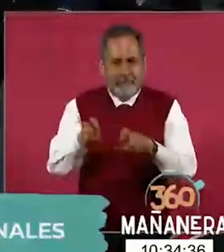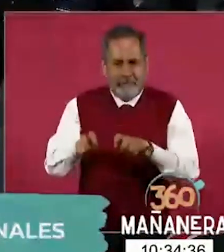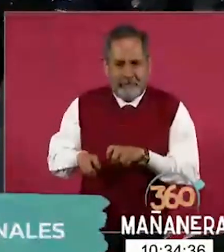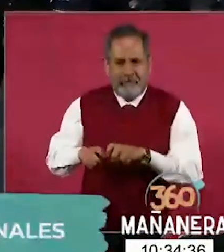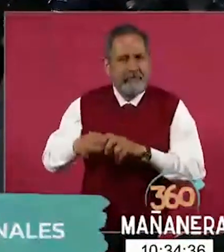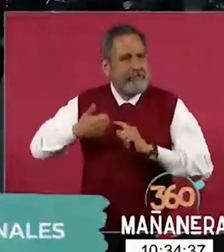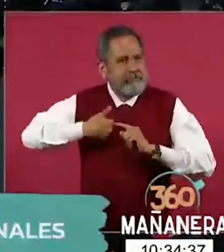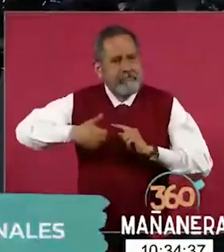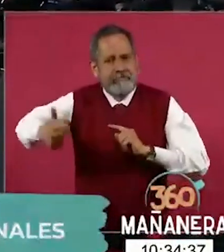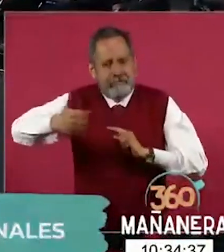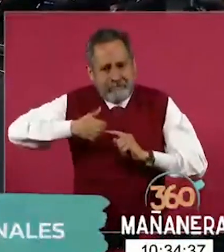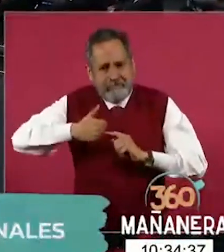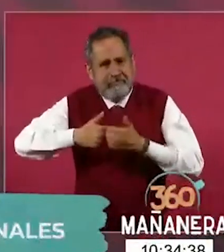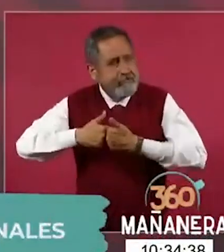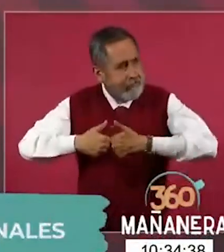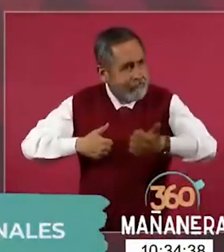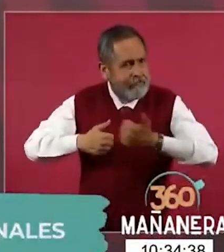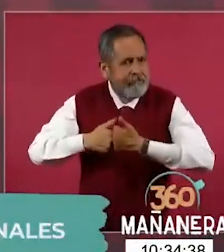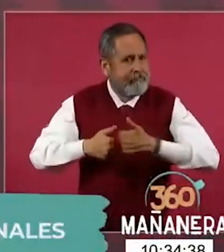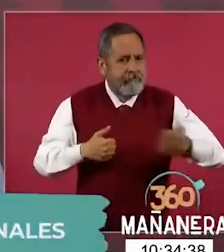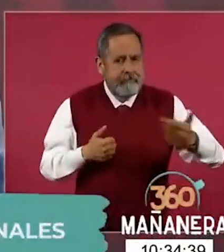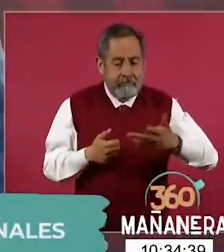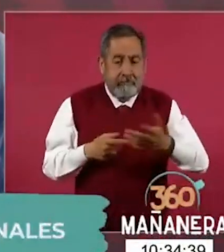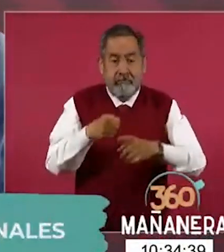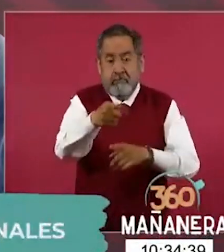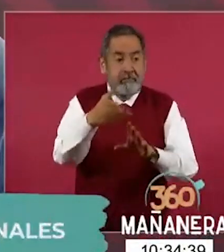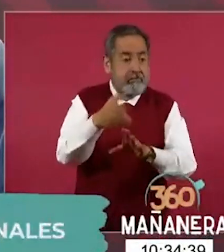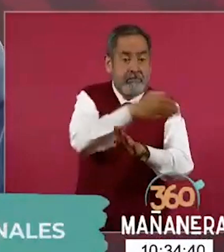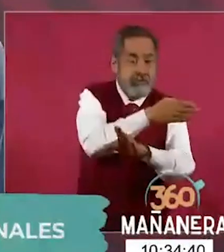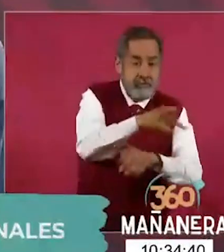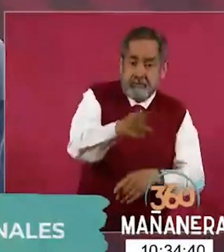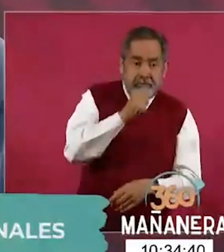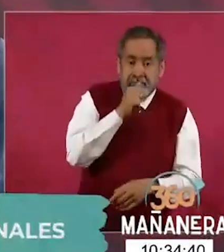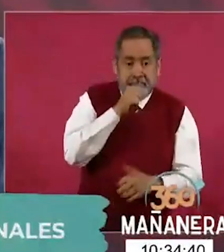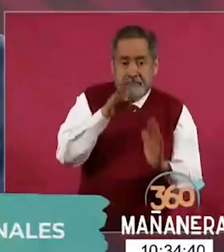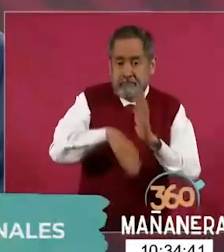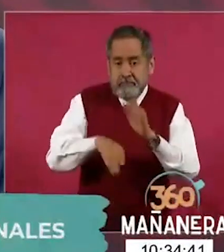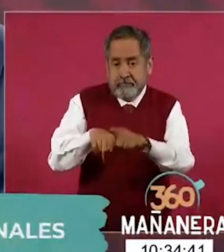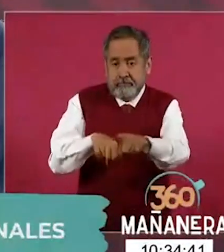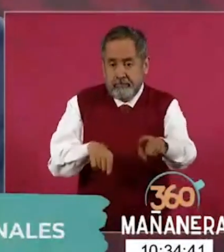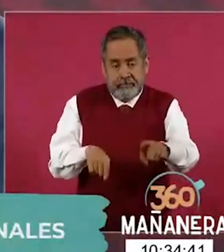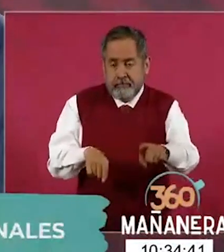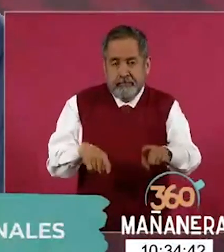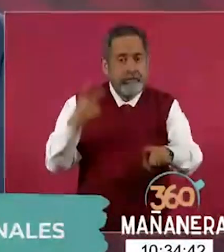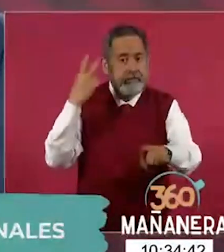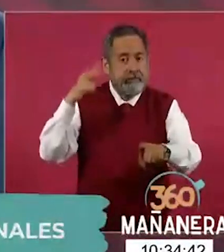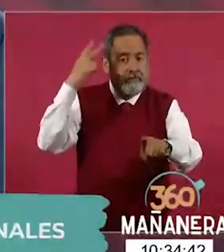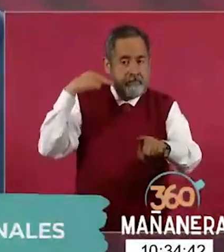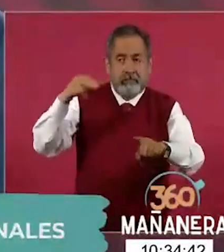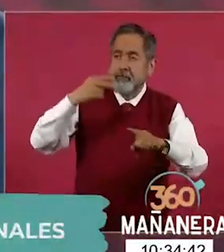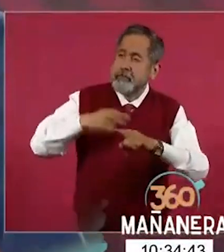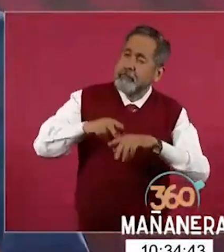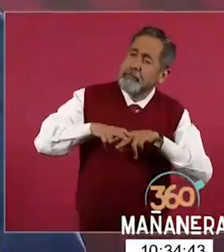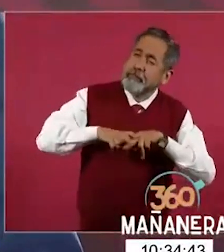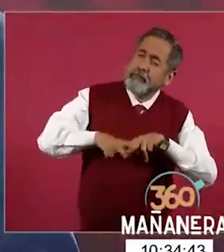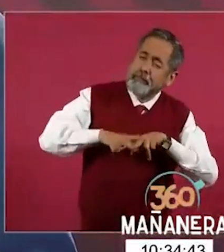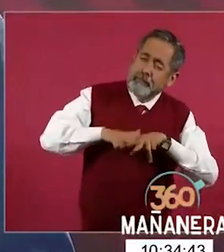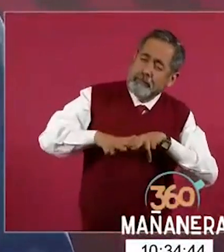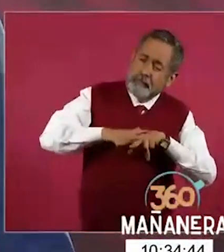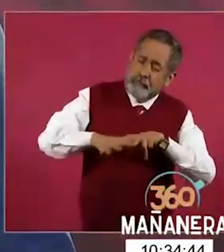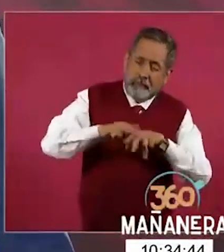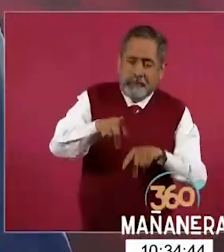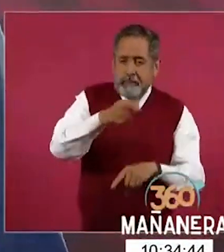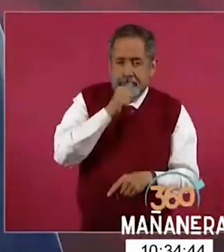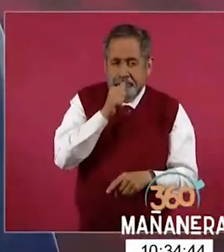los trenes no les tocó viajar en los trenes